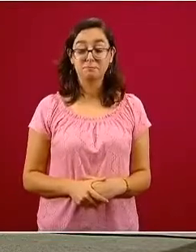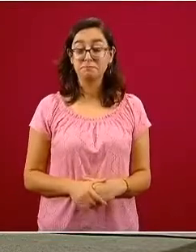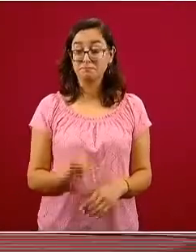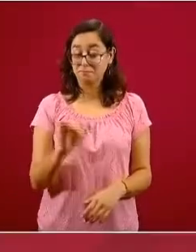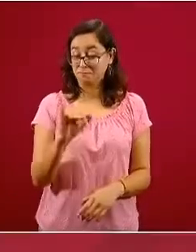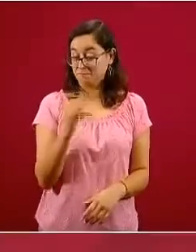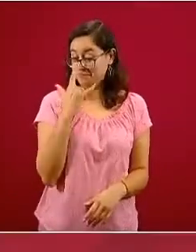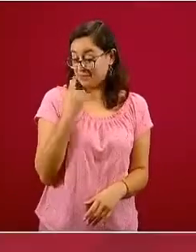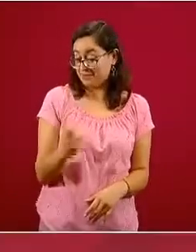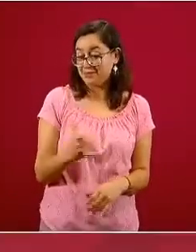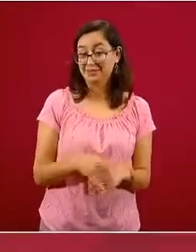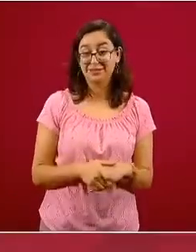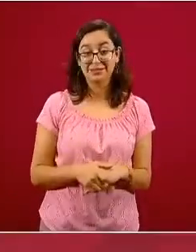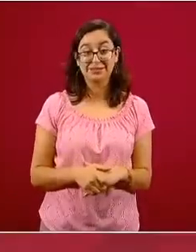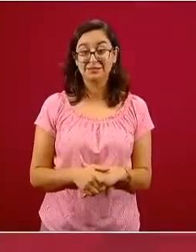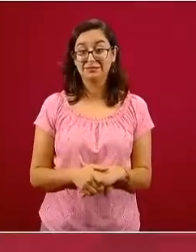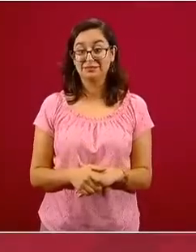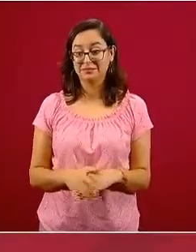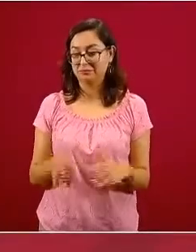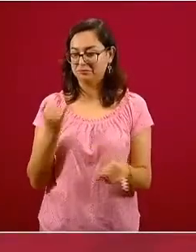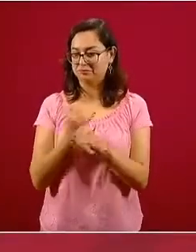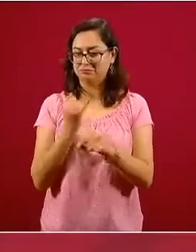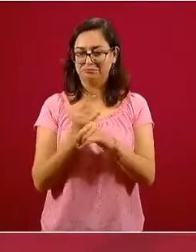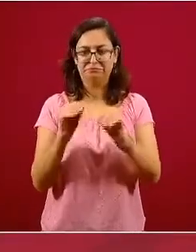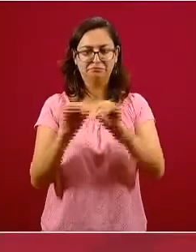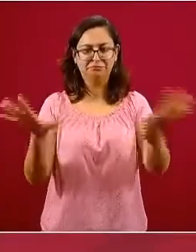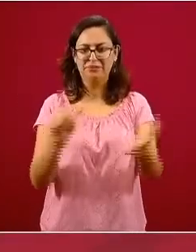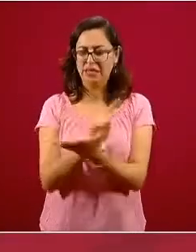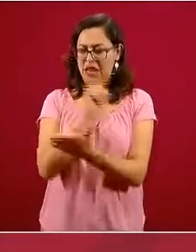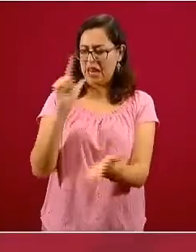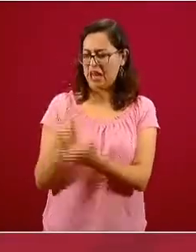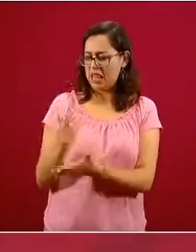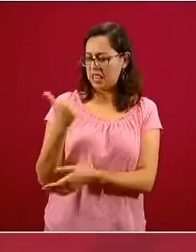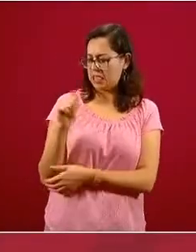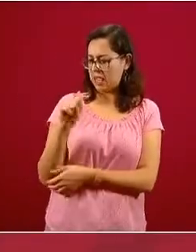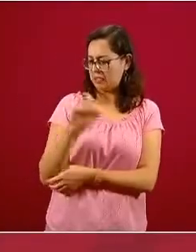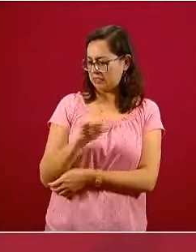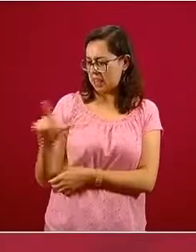ver esta idea en las redes sociales de la ley Gatell.